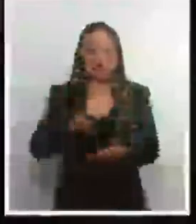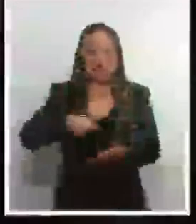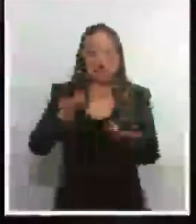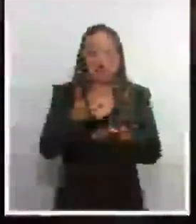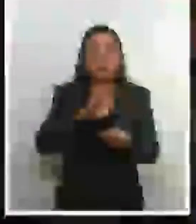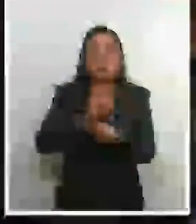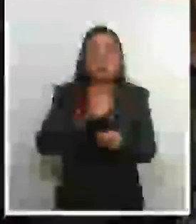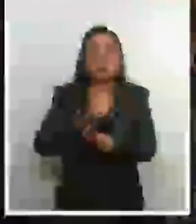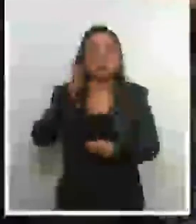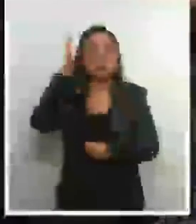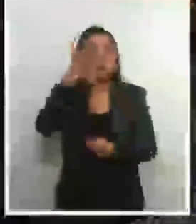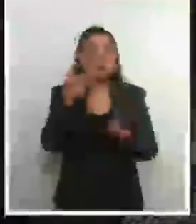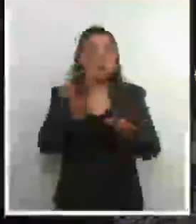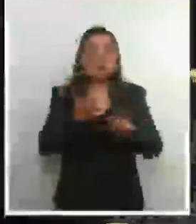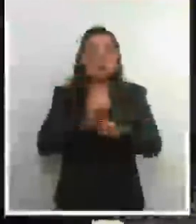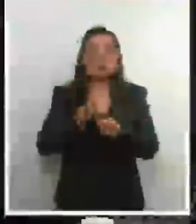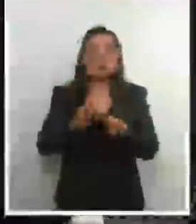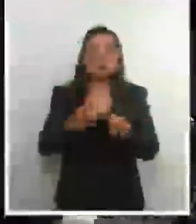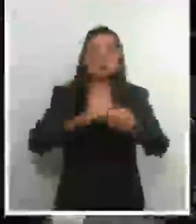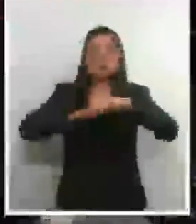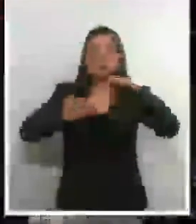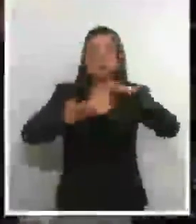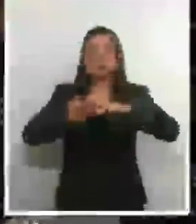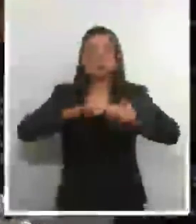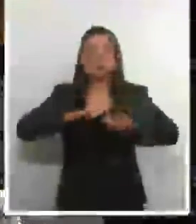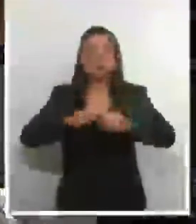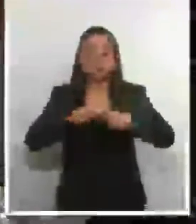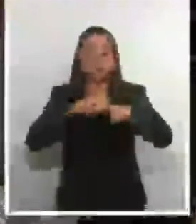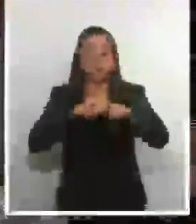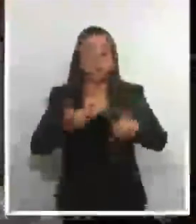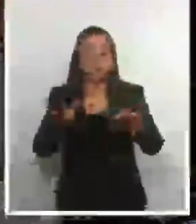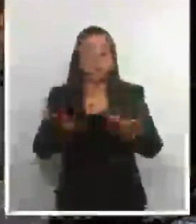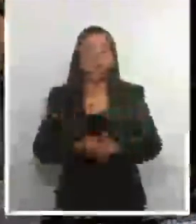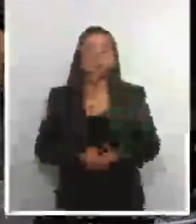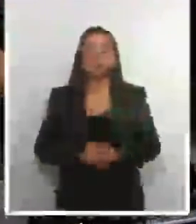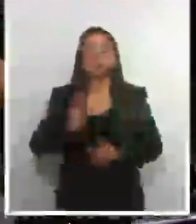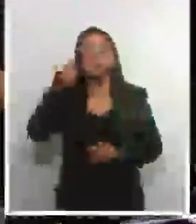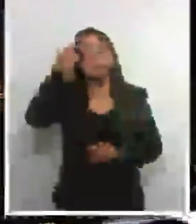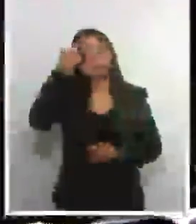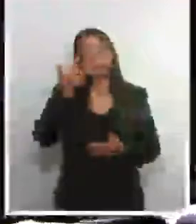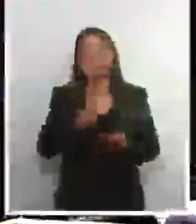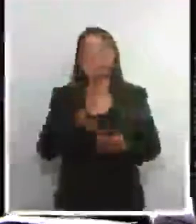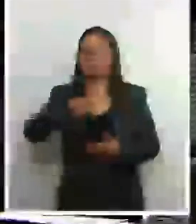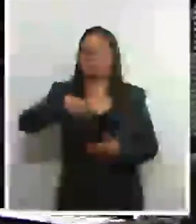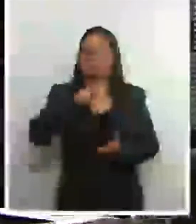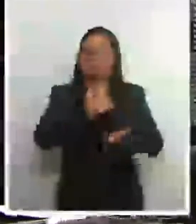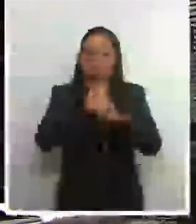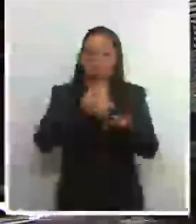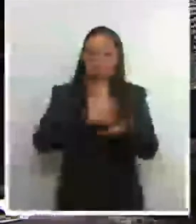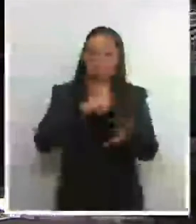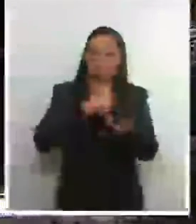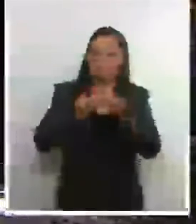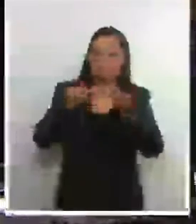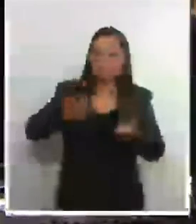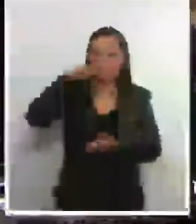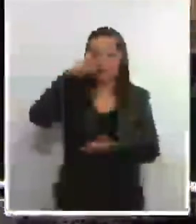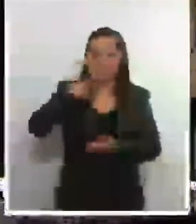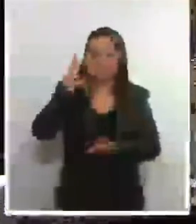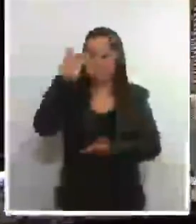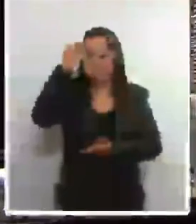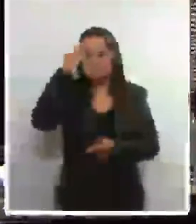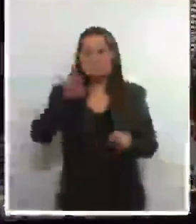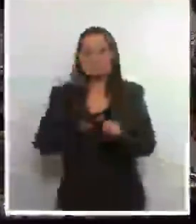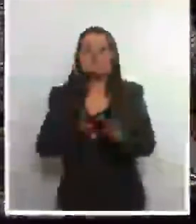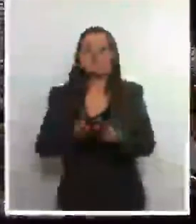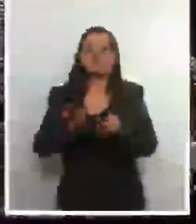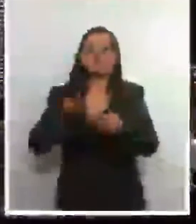una futura rivalidad. Recuerden, los que todavía estudian historia de México,